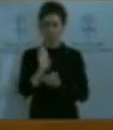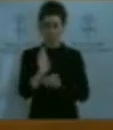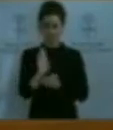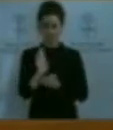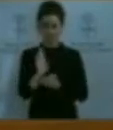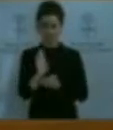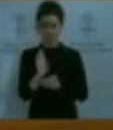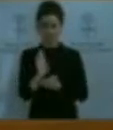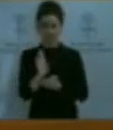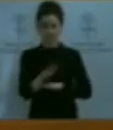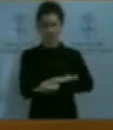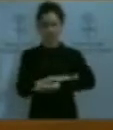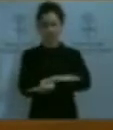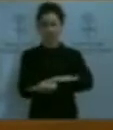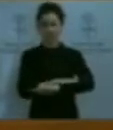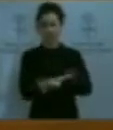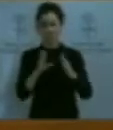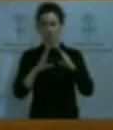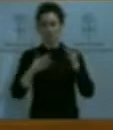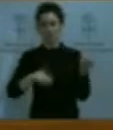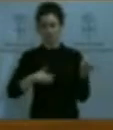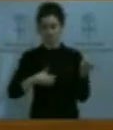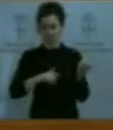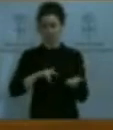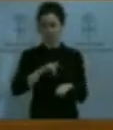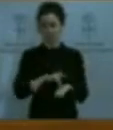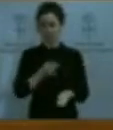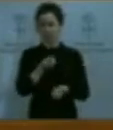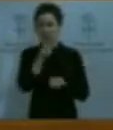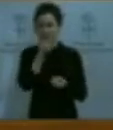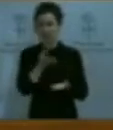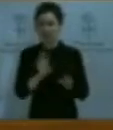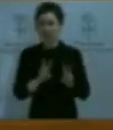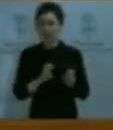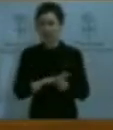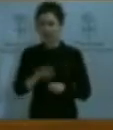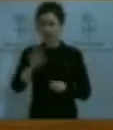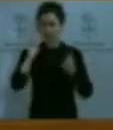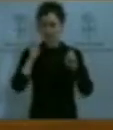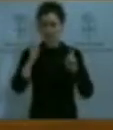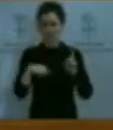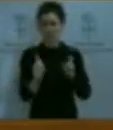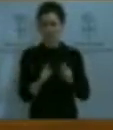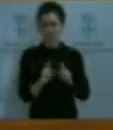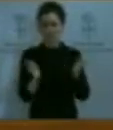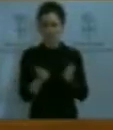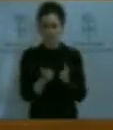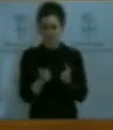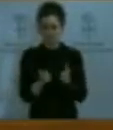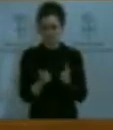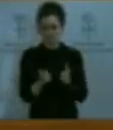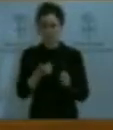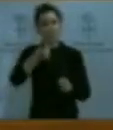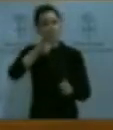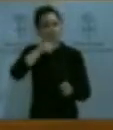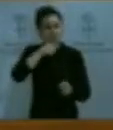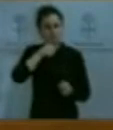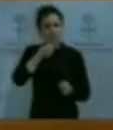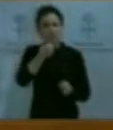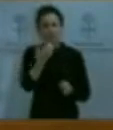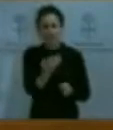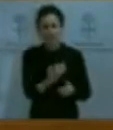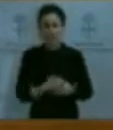mantuvimos dentro de la parte educativa, y es que el señor Pedro Sánchez acaba de decir que no, que